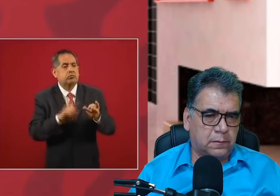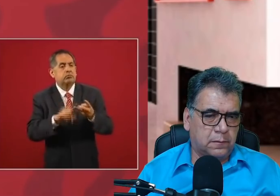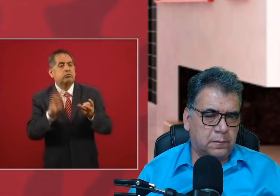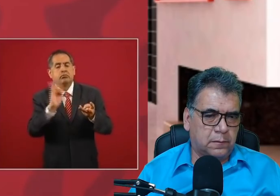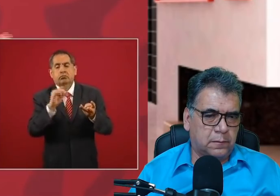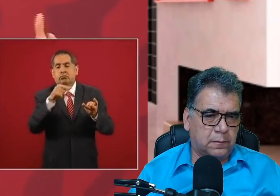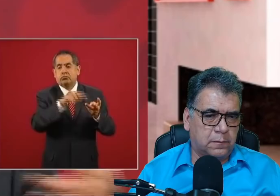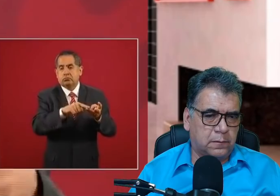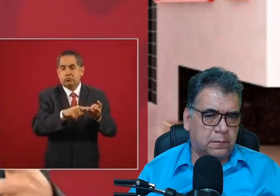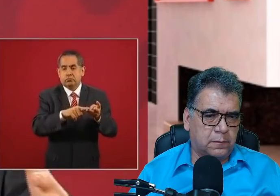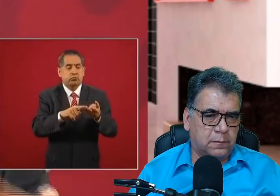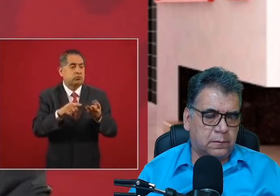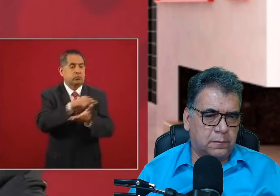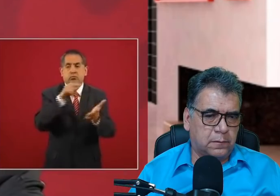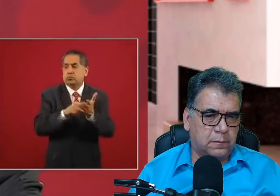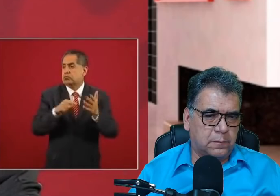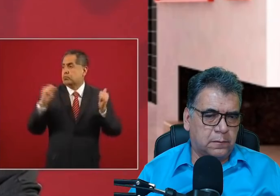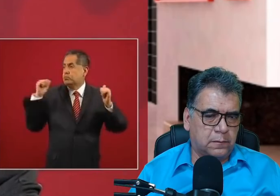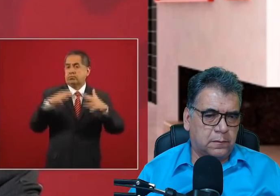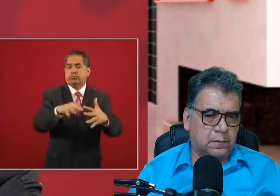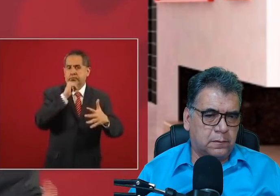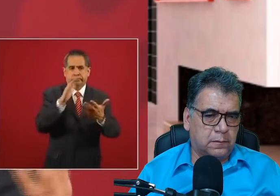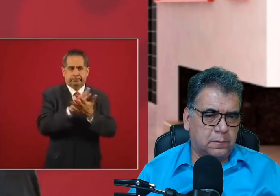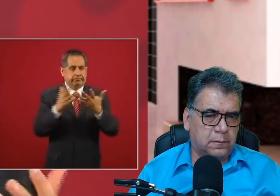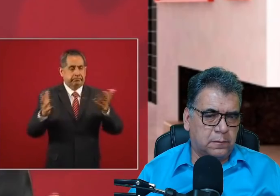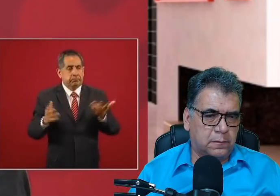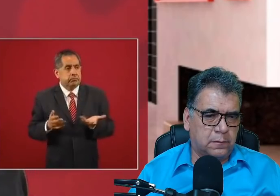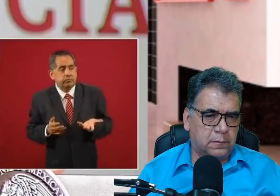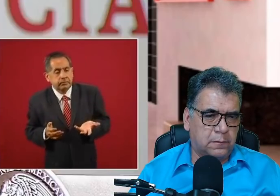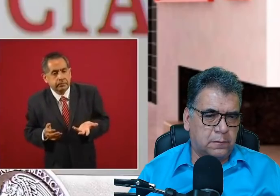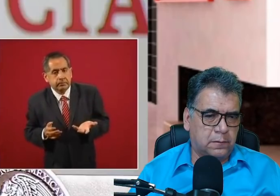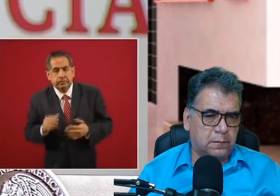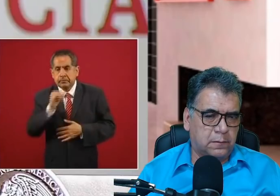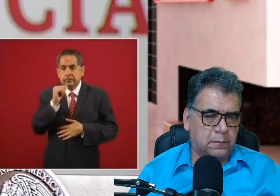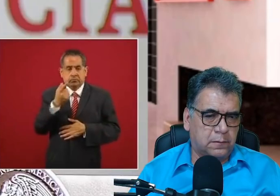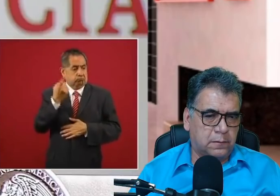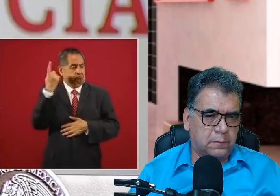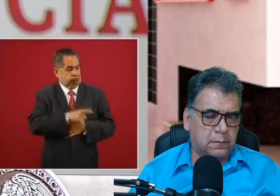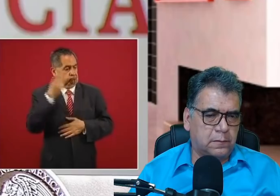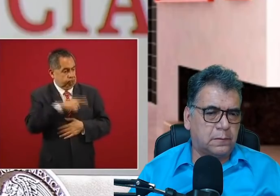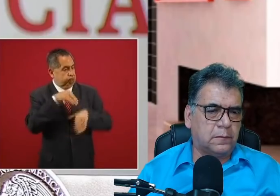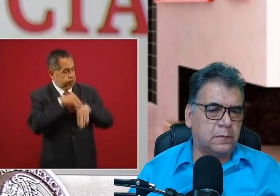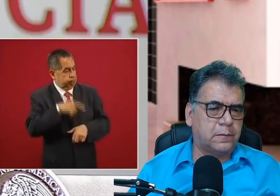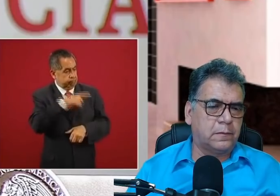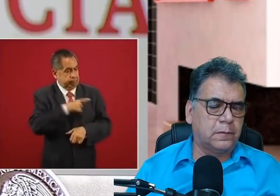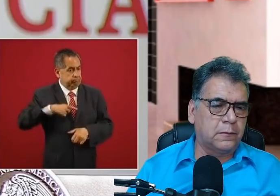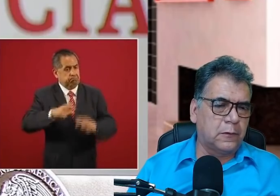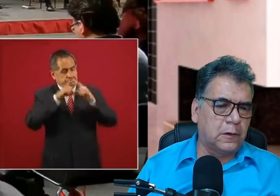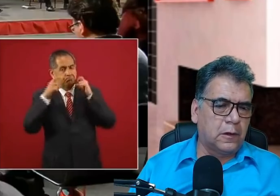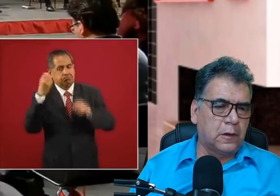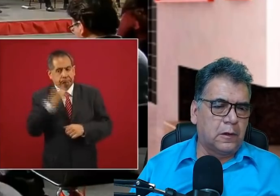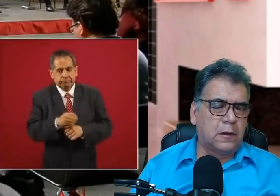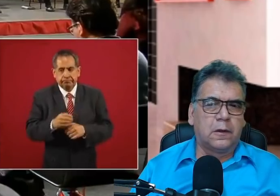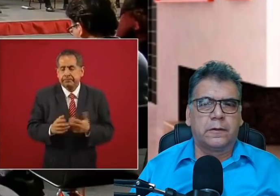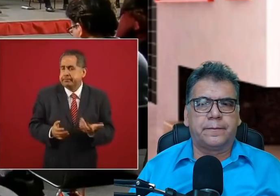se suspenden los espacios públicos, entonces no necesitamos ejercer coerción sobre las personas. Pero con